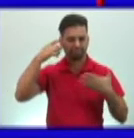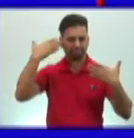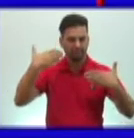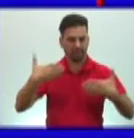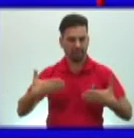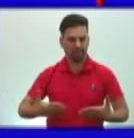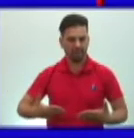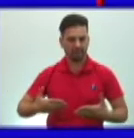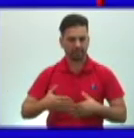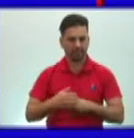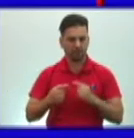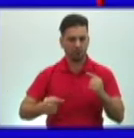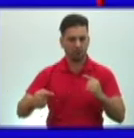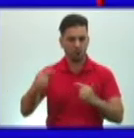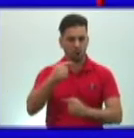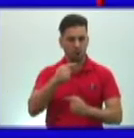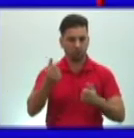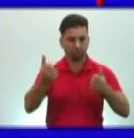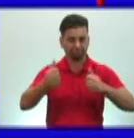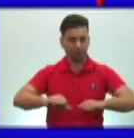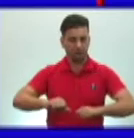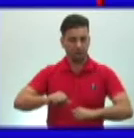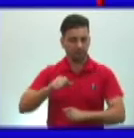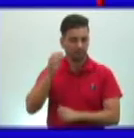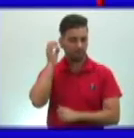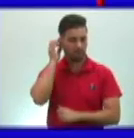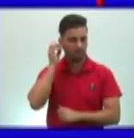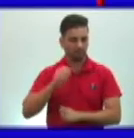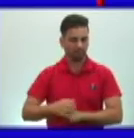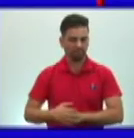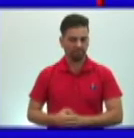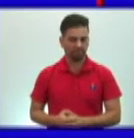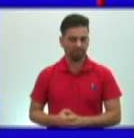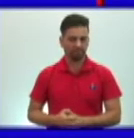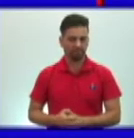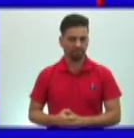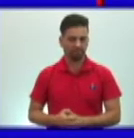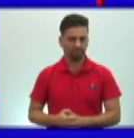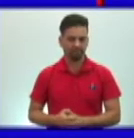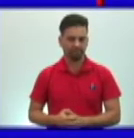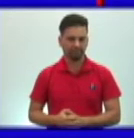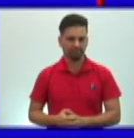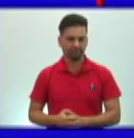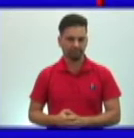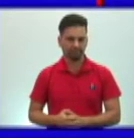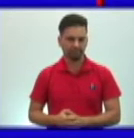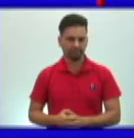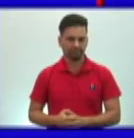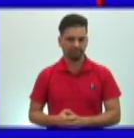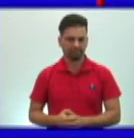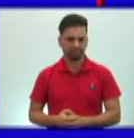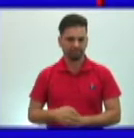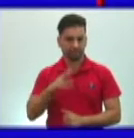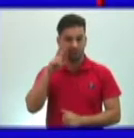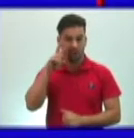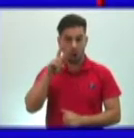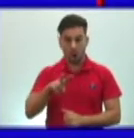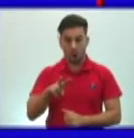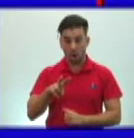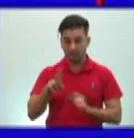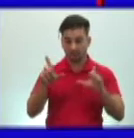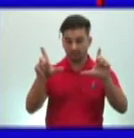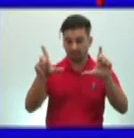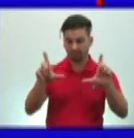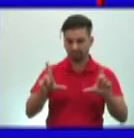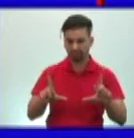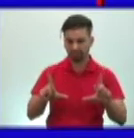mujer. Algunos mensajes se te ofrecen de manera subliminal. Observa en la diapo